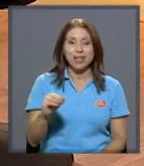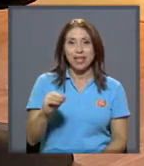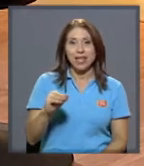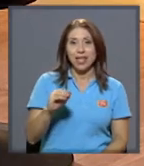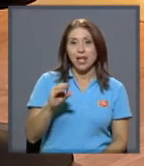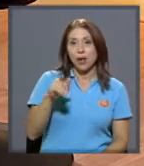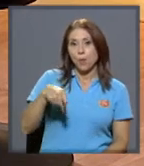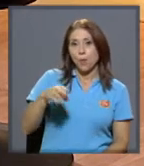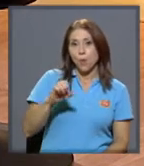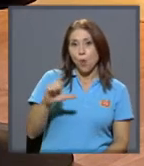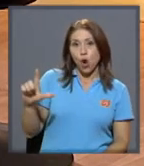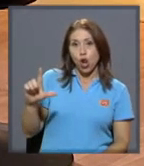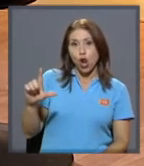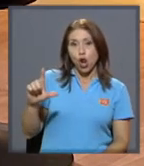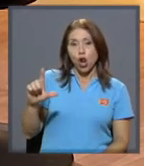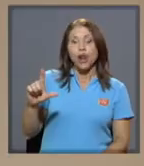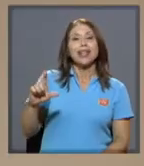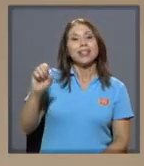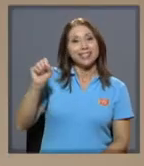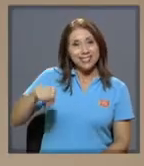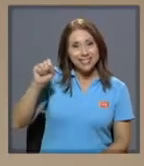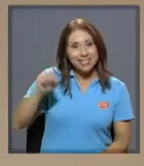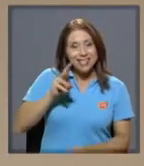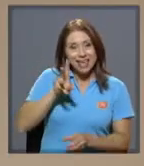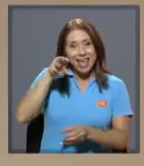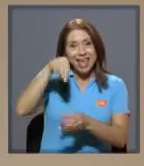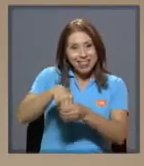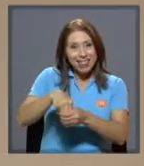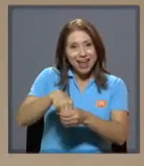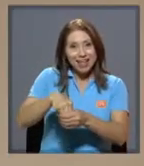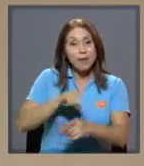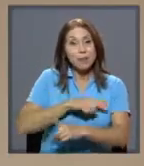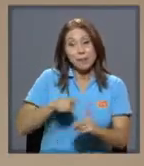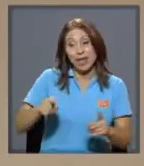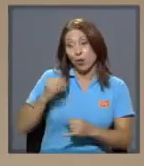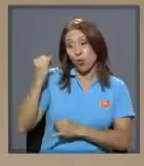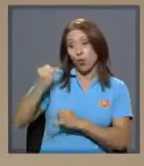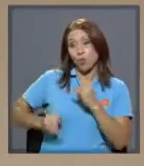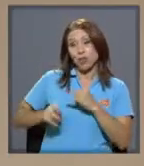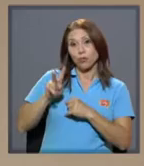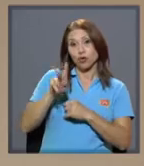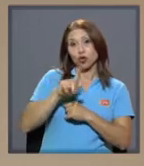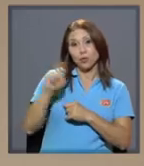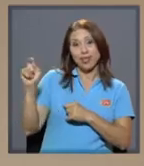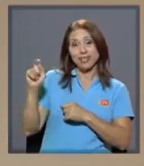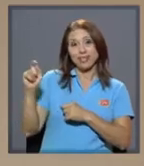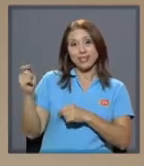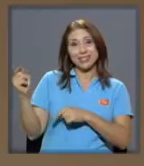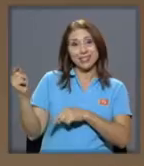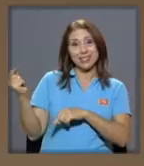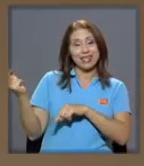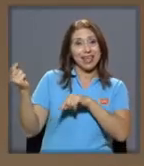oro Paul sí entran, pero los que entraron en los últimos dos meses, por decir algo, no entran.